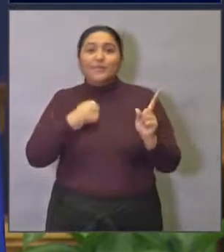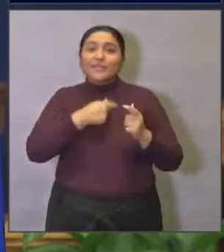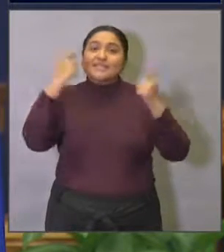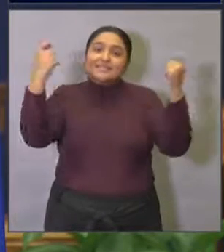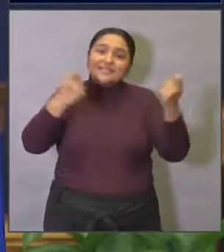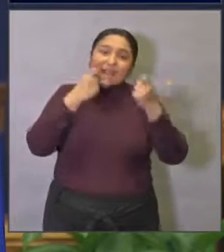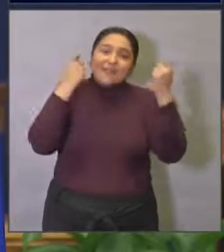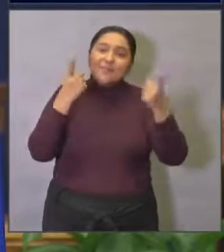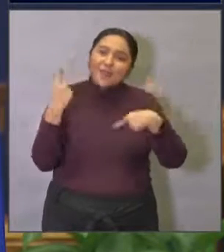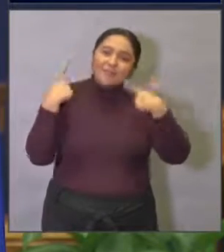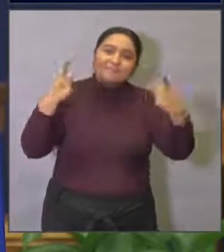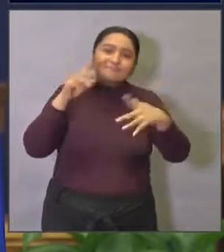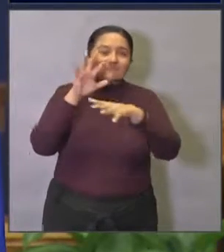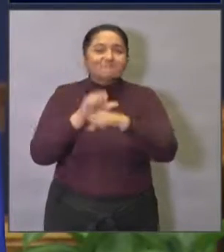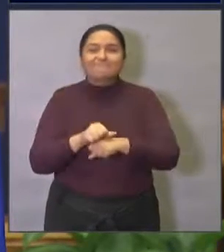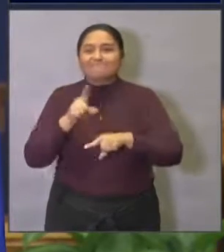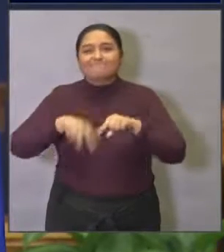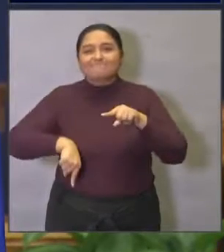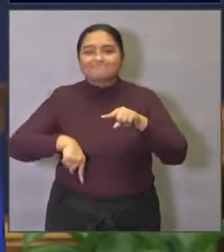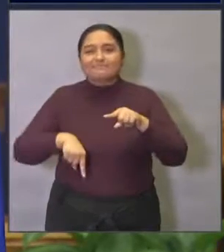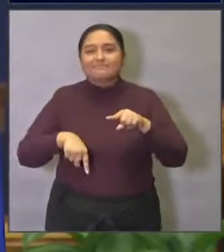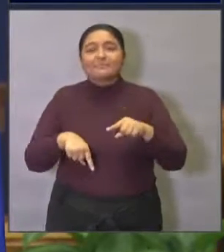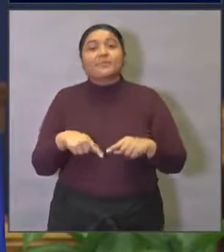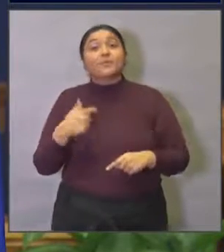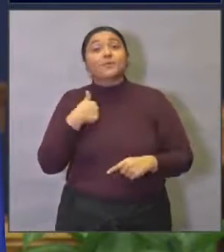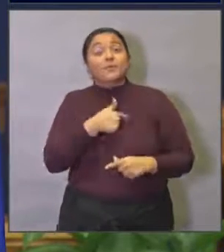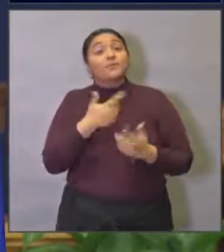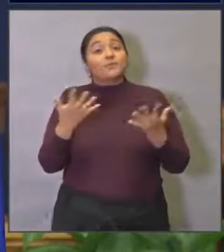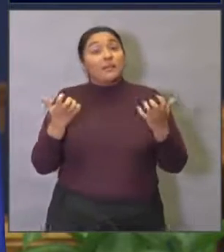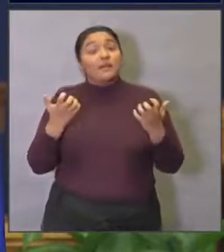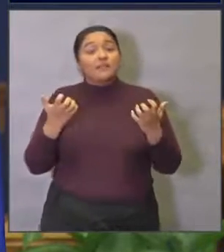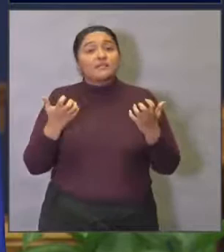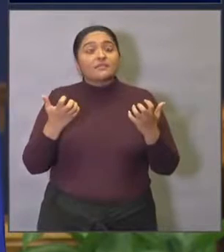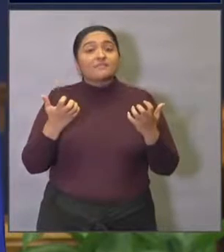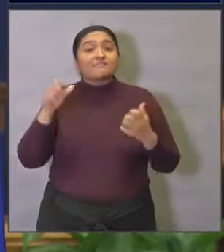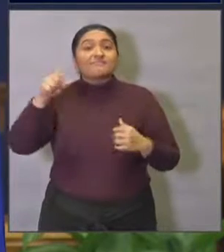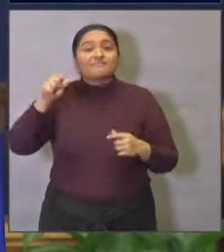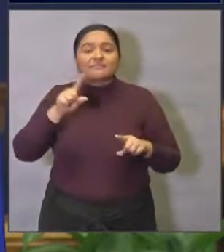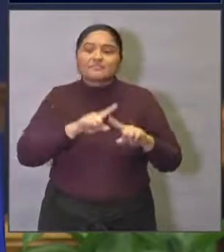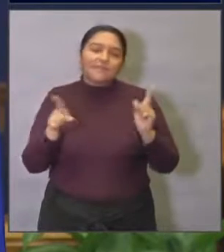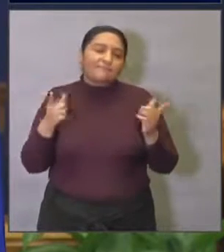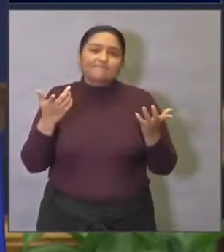estamos acostumbrados a hacerlo, y aunque nos gustaría, no